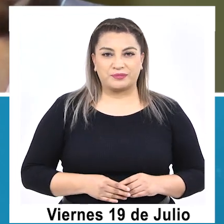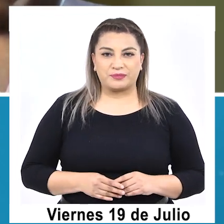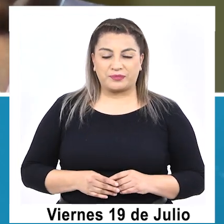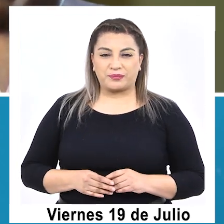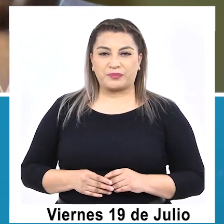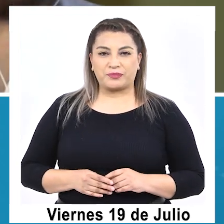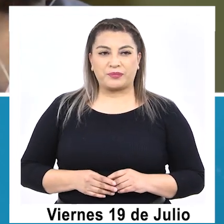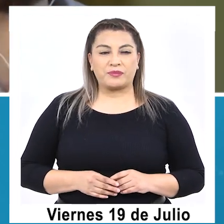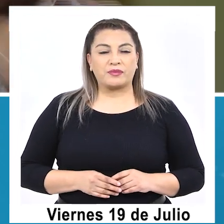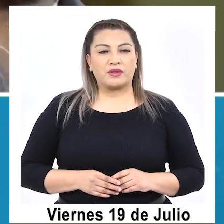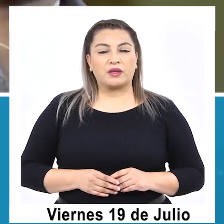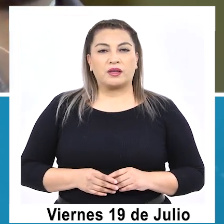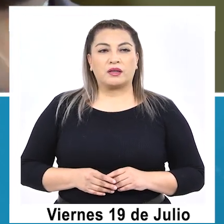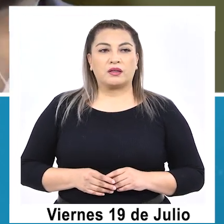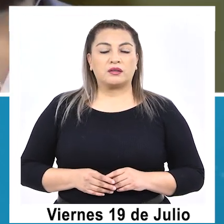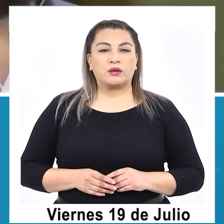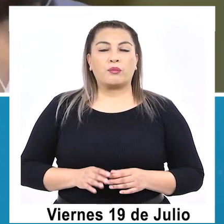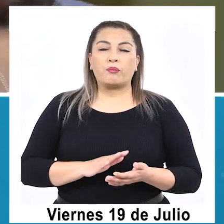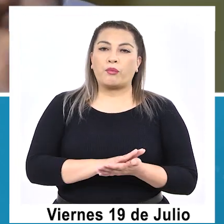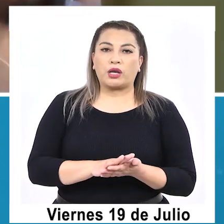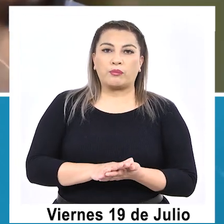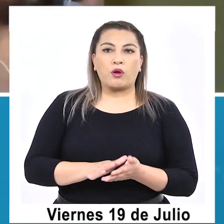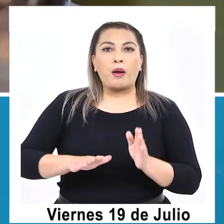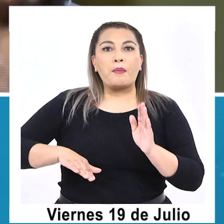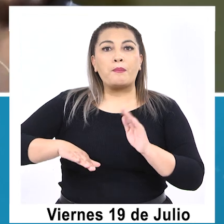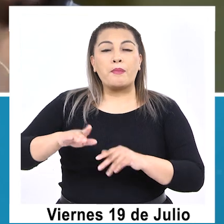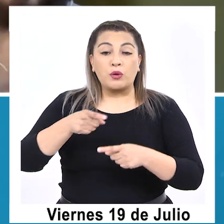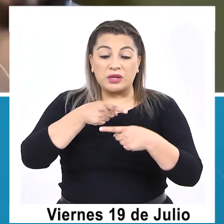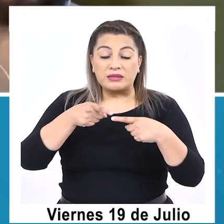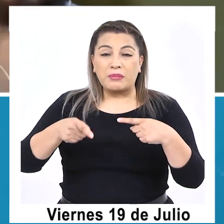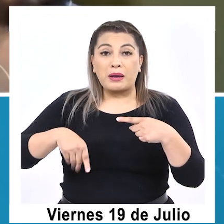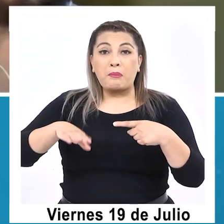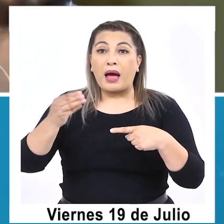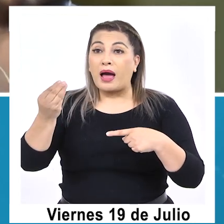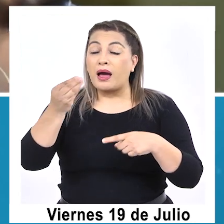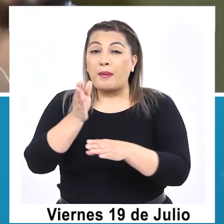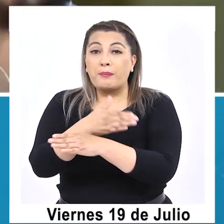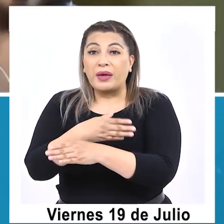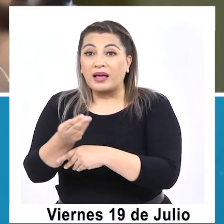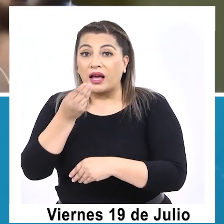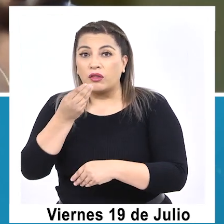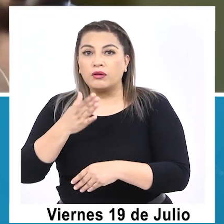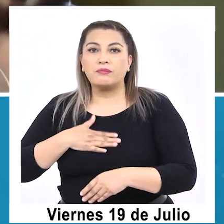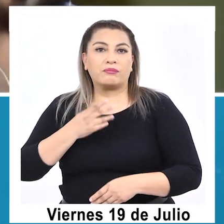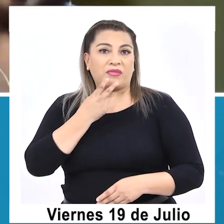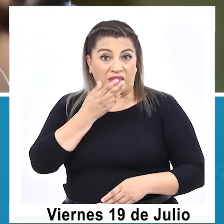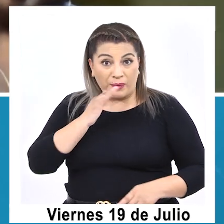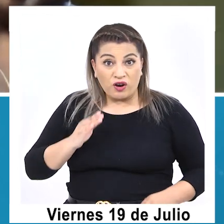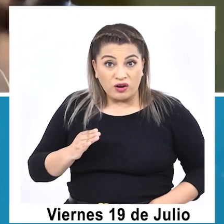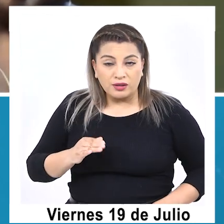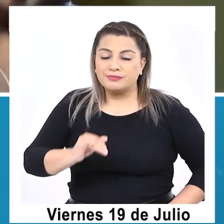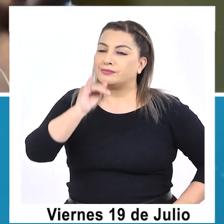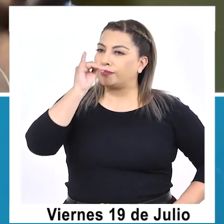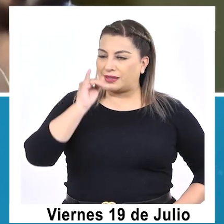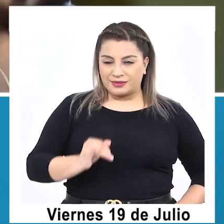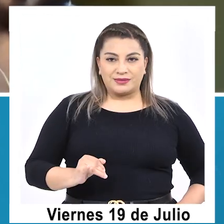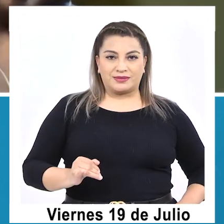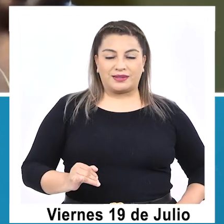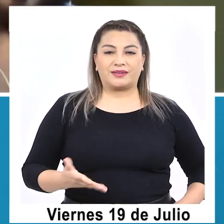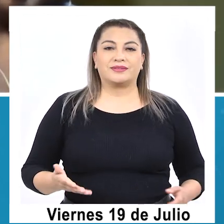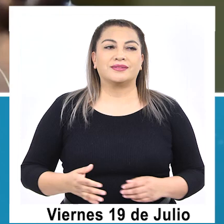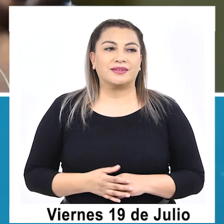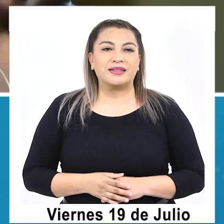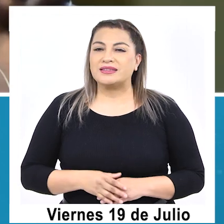pescados, por ejemplo. si subiéramos un poco el consumo de pescado, ¿mejoraría nuestra vida? Por supuesto que sí. Y eso está en nuestras